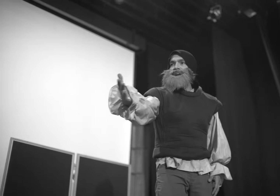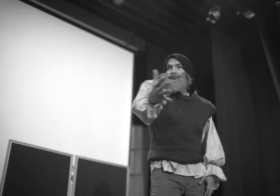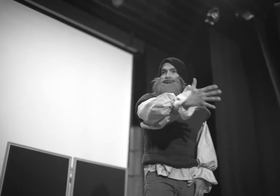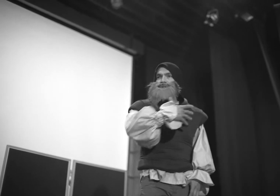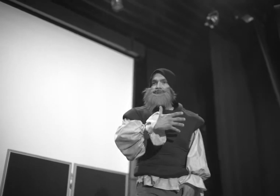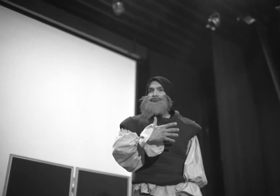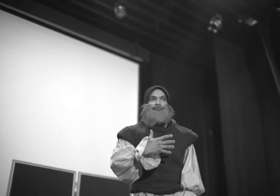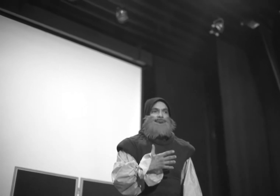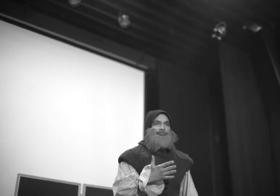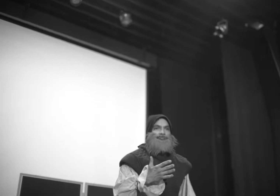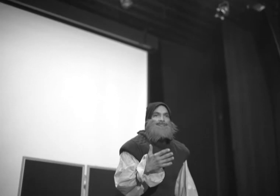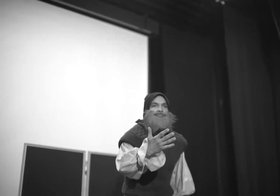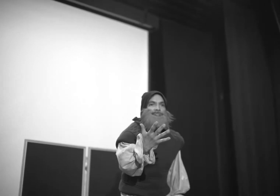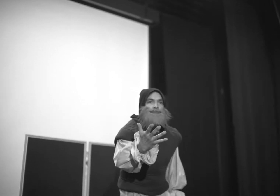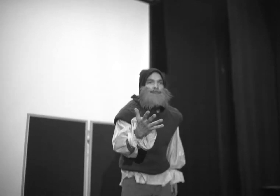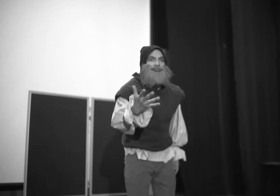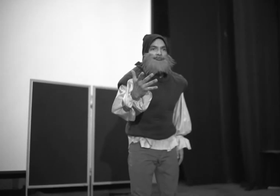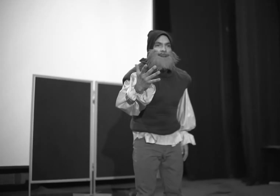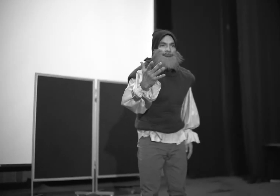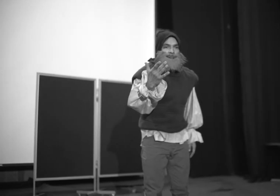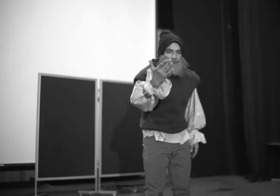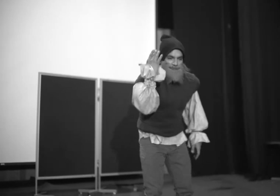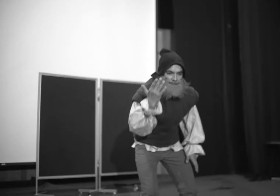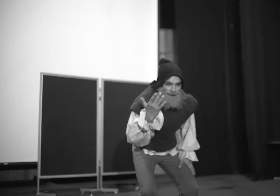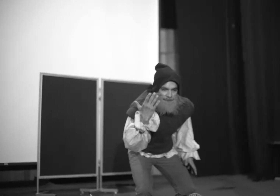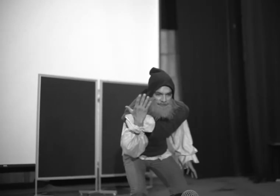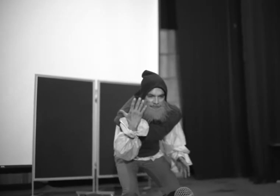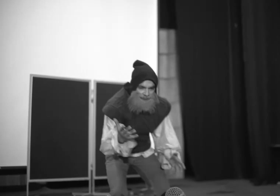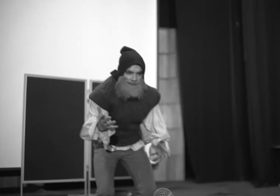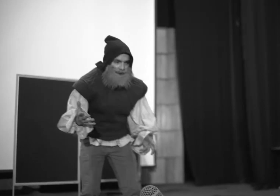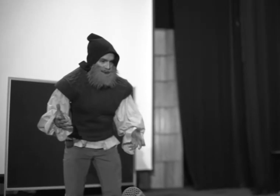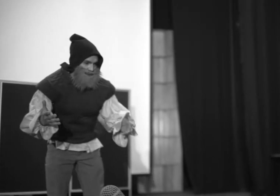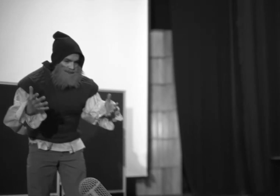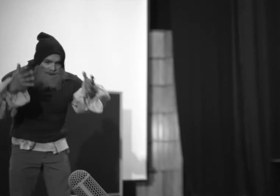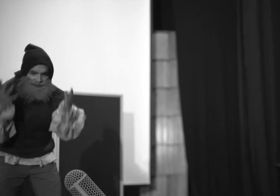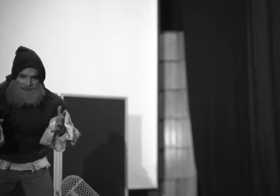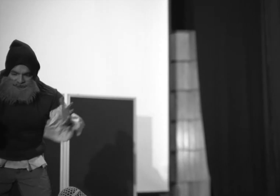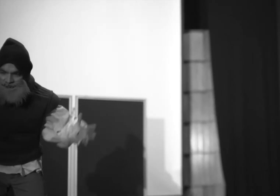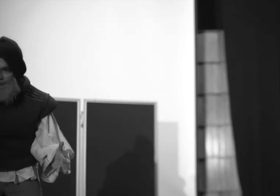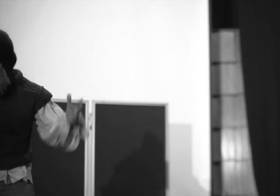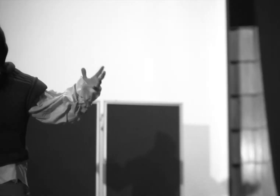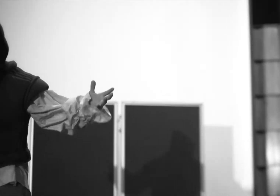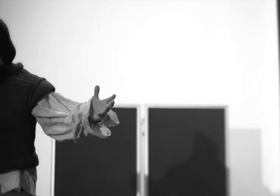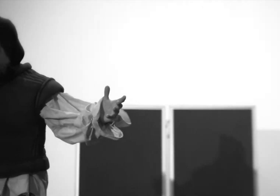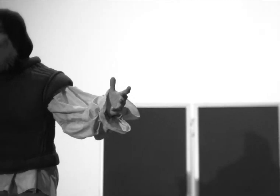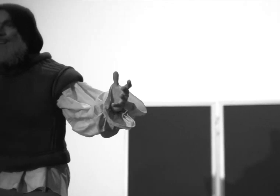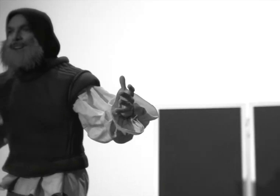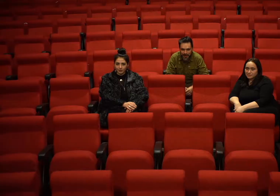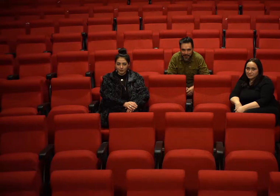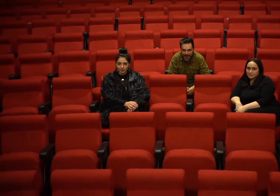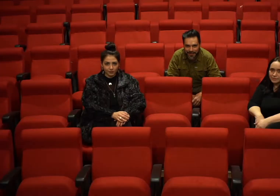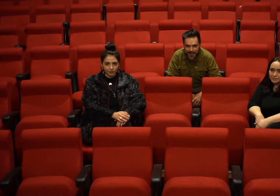solo ha afectado nuestro entorno, sino también nuestro cerebro y nuestro raciocinio, colines.